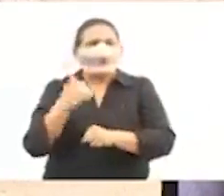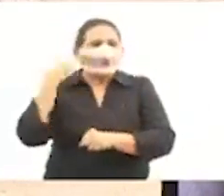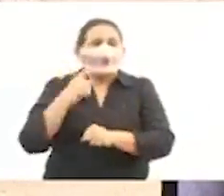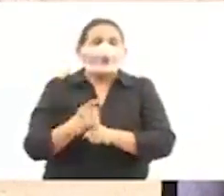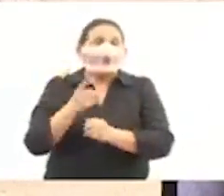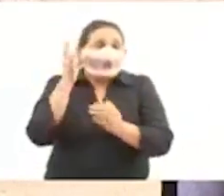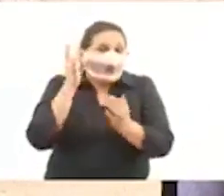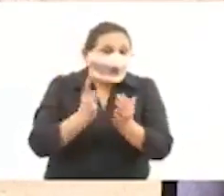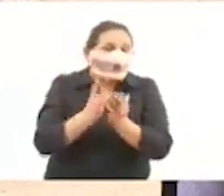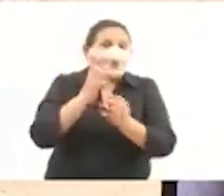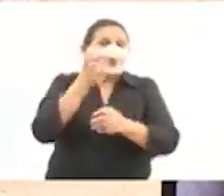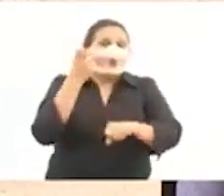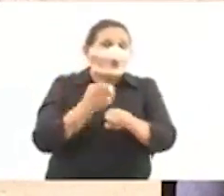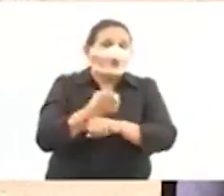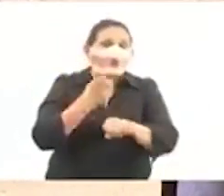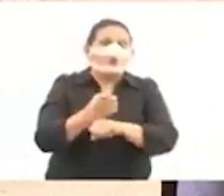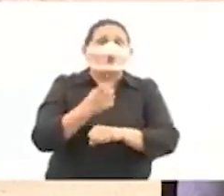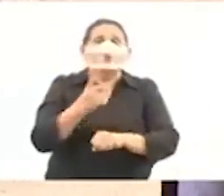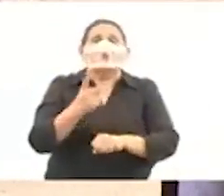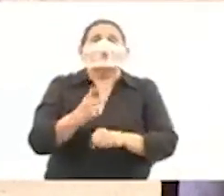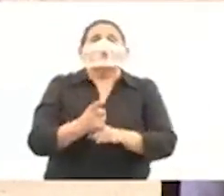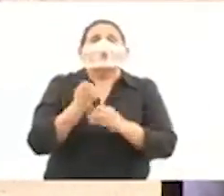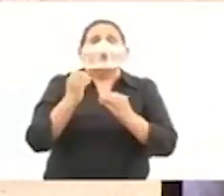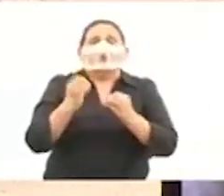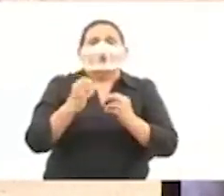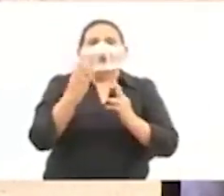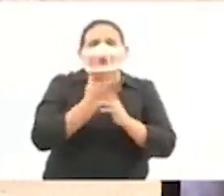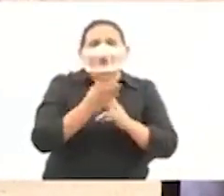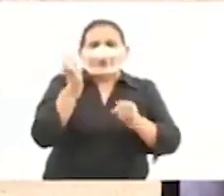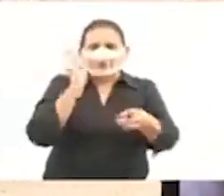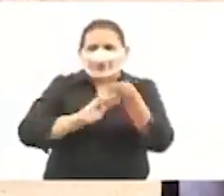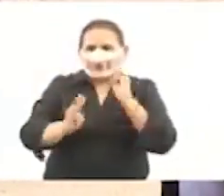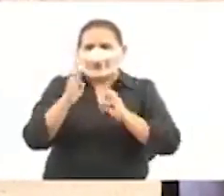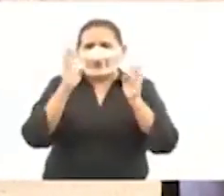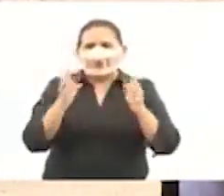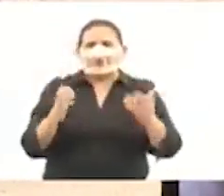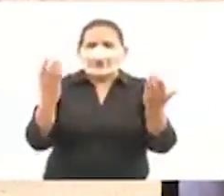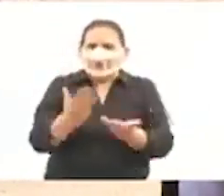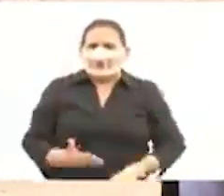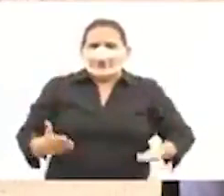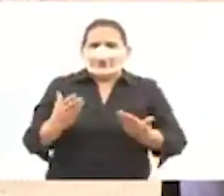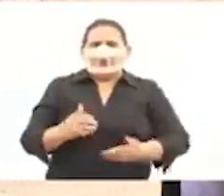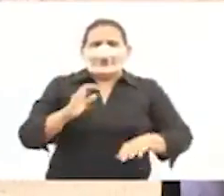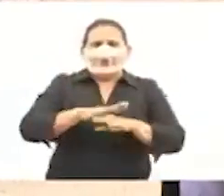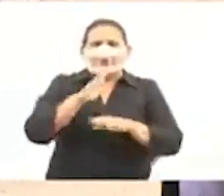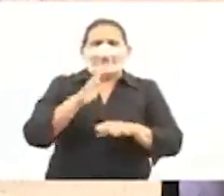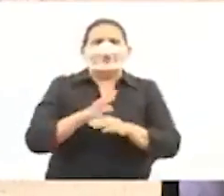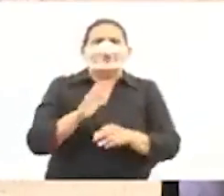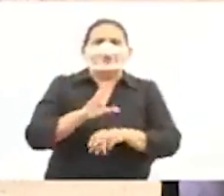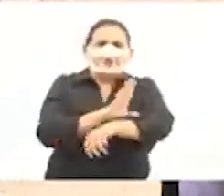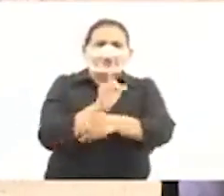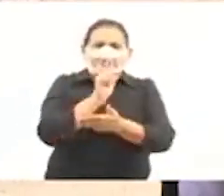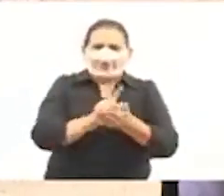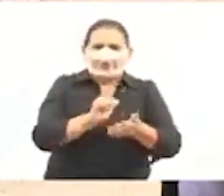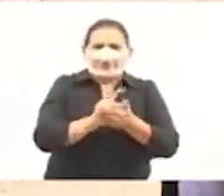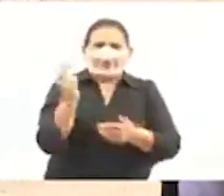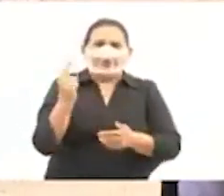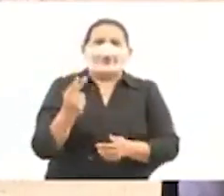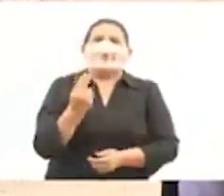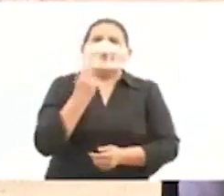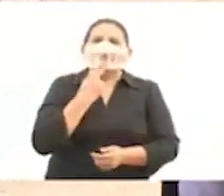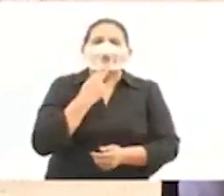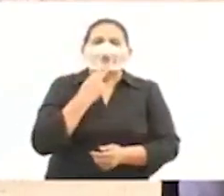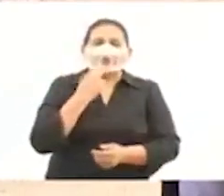estado de mexico y el único lugar de muchas partes del mundo donde se esté generando más energía limpia de la que consumimos